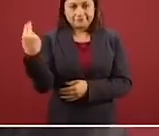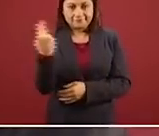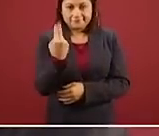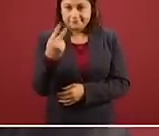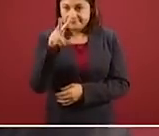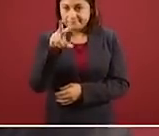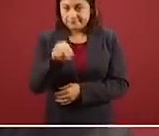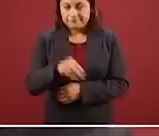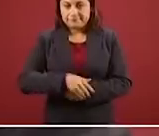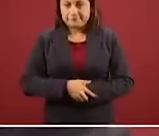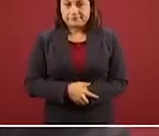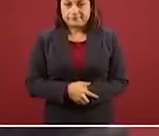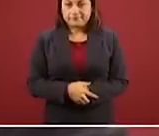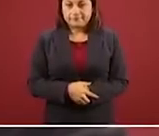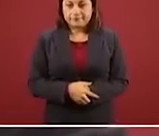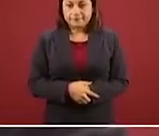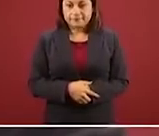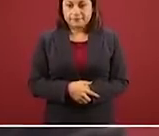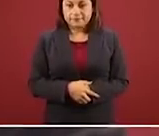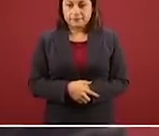la compra de ese avión.